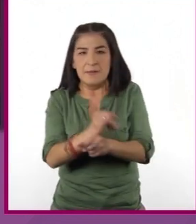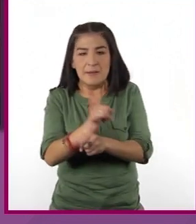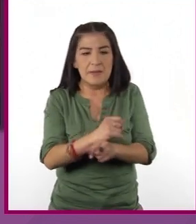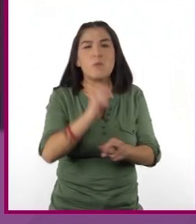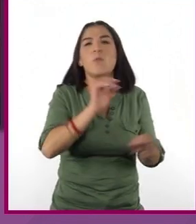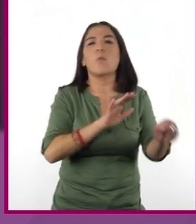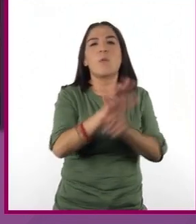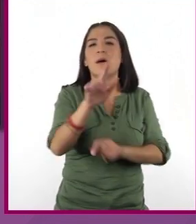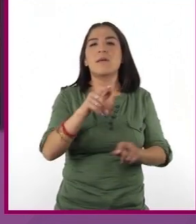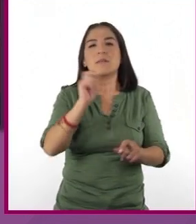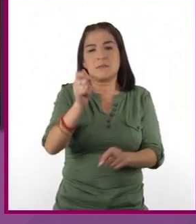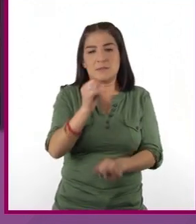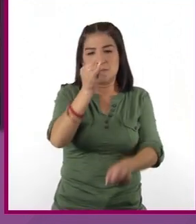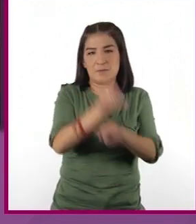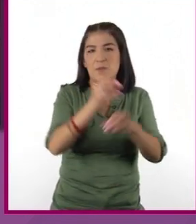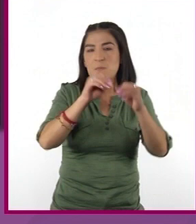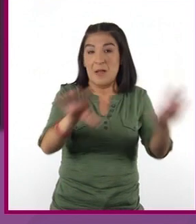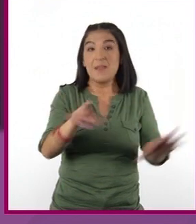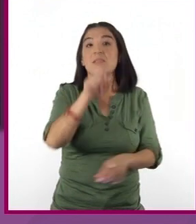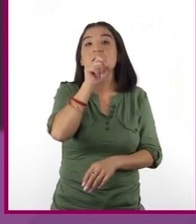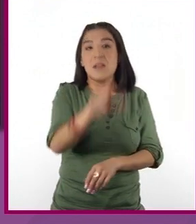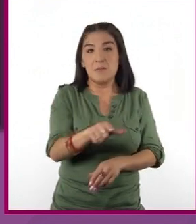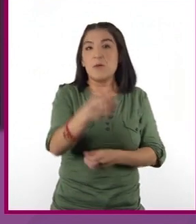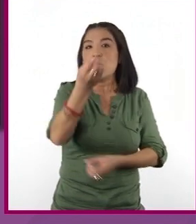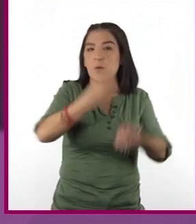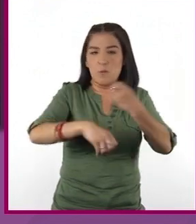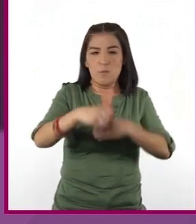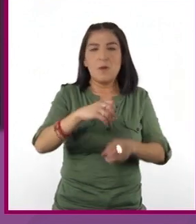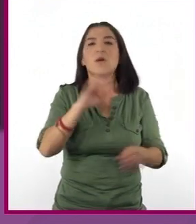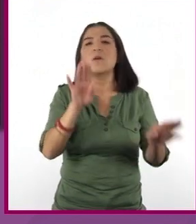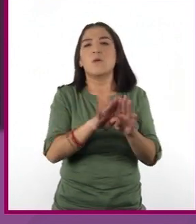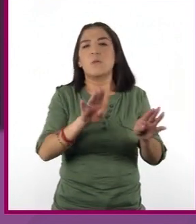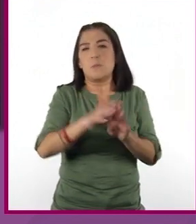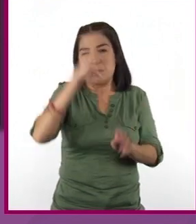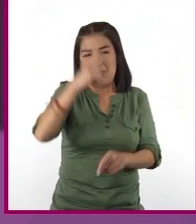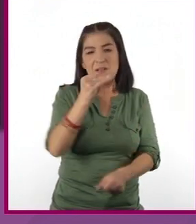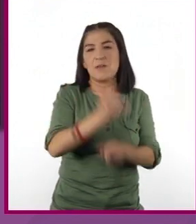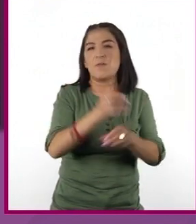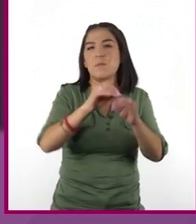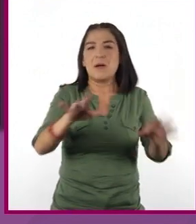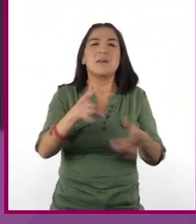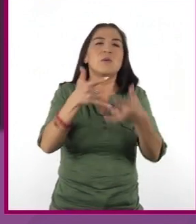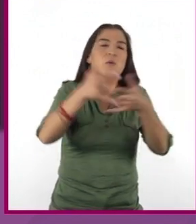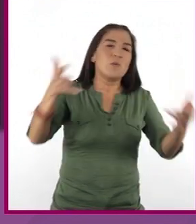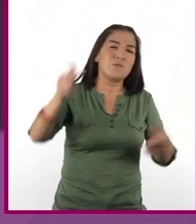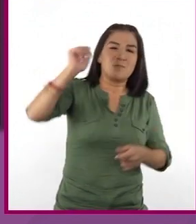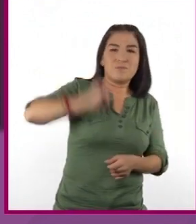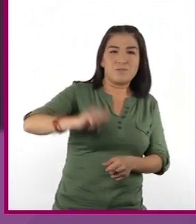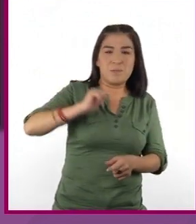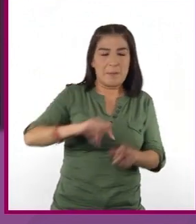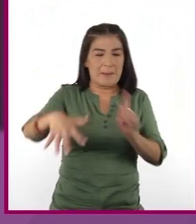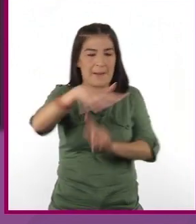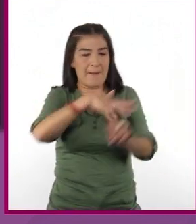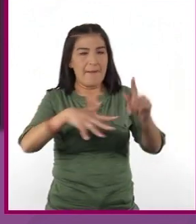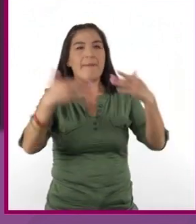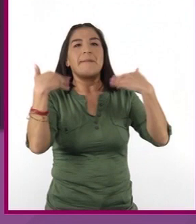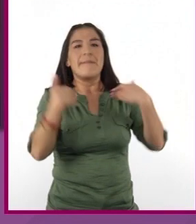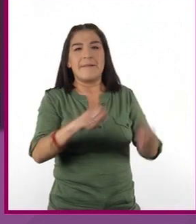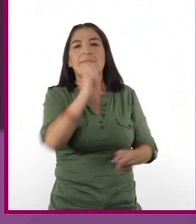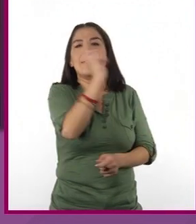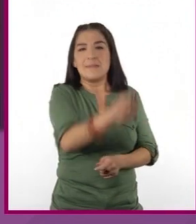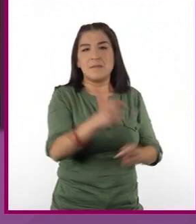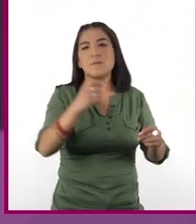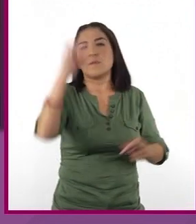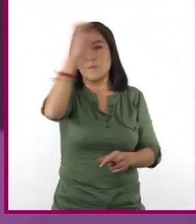contar con información que, además de las obras, provea de datos, hechos históricos que contextualicen las